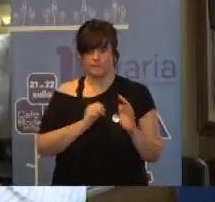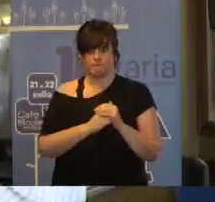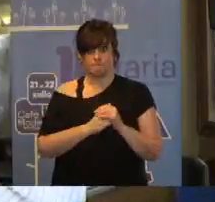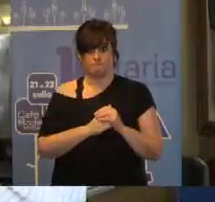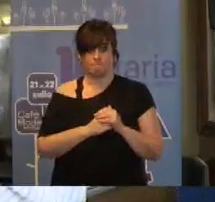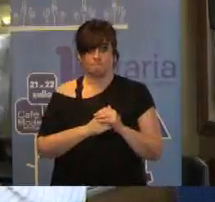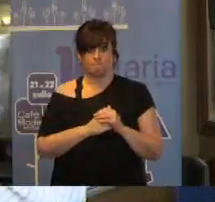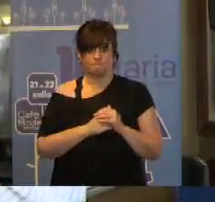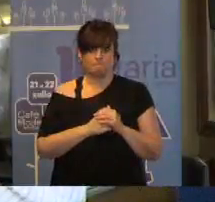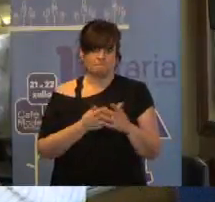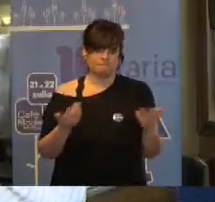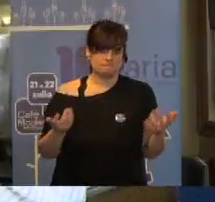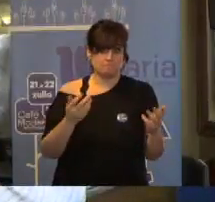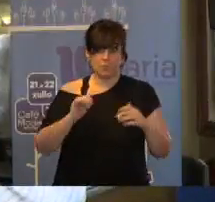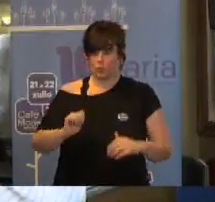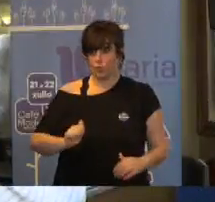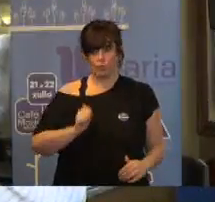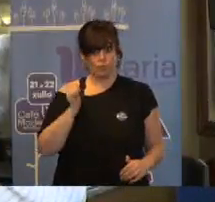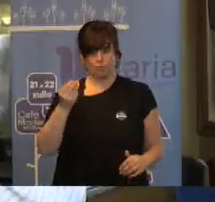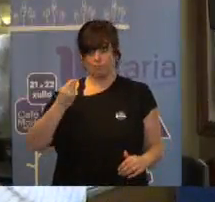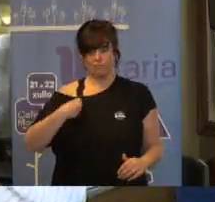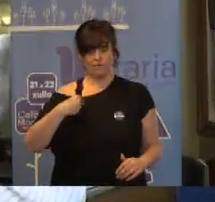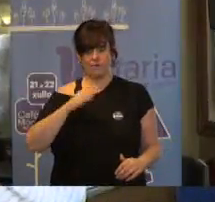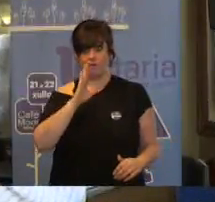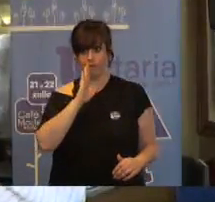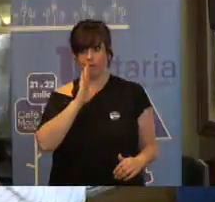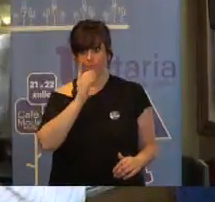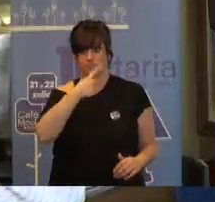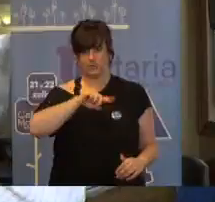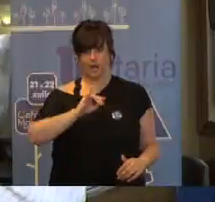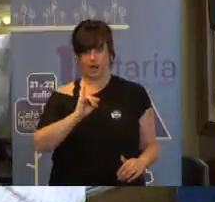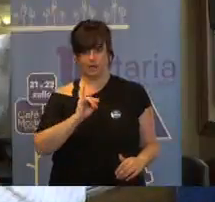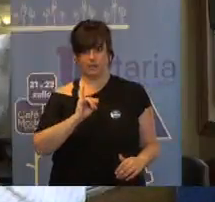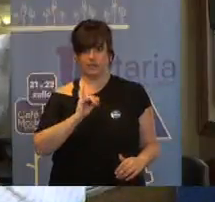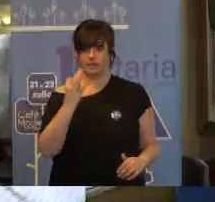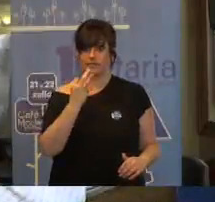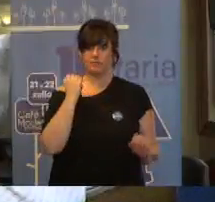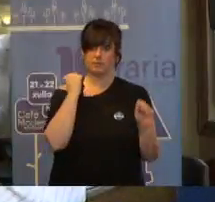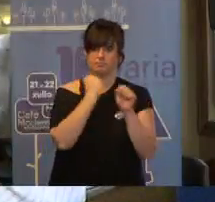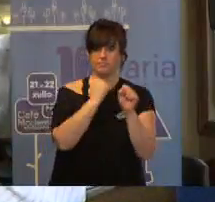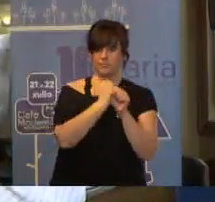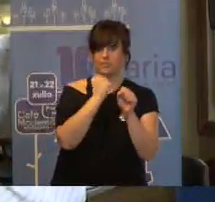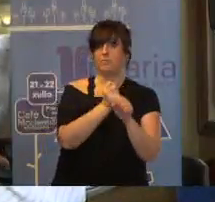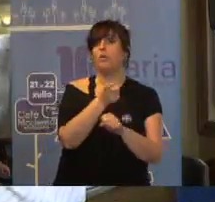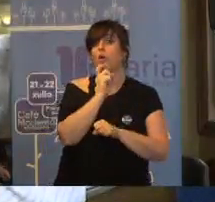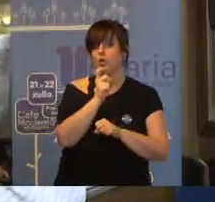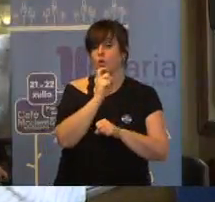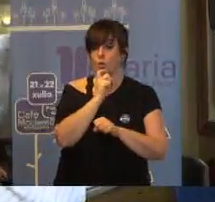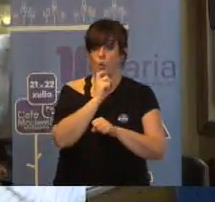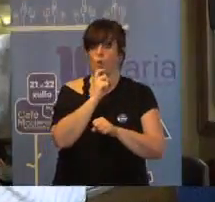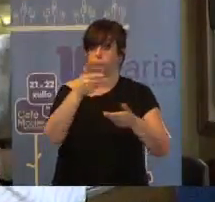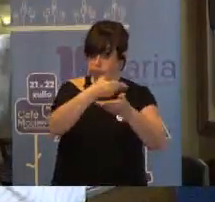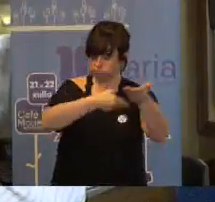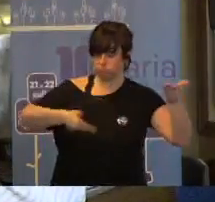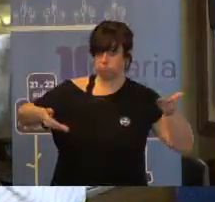Todas esas oportunidades que temos debemos traballalas conxuntamente